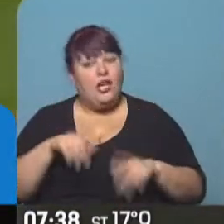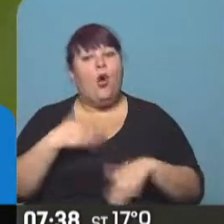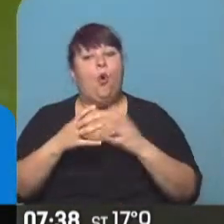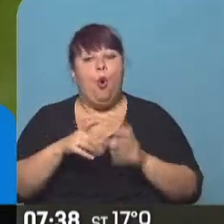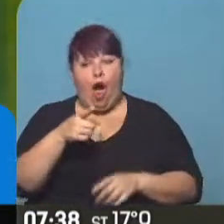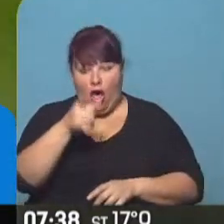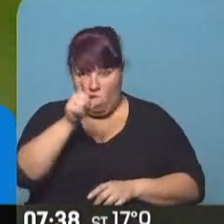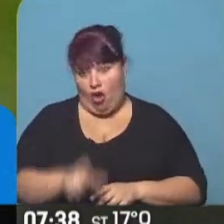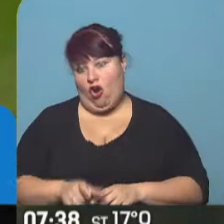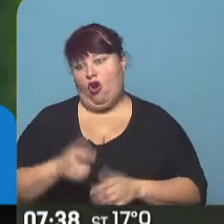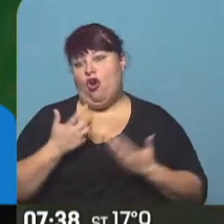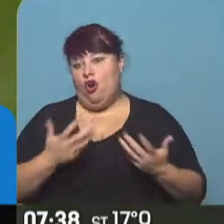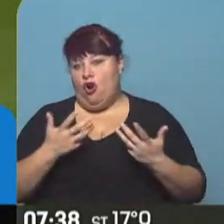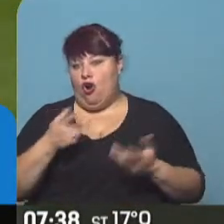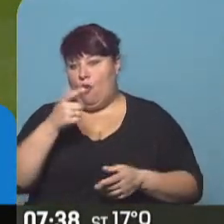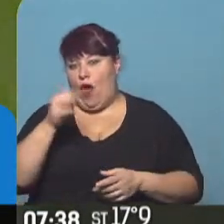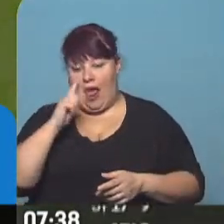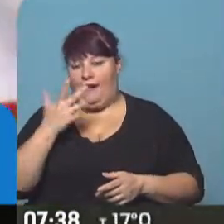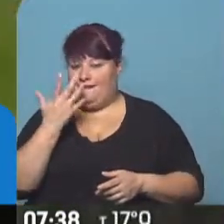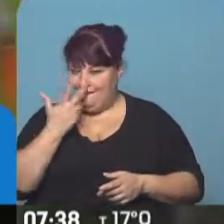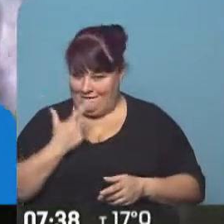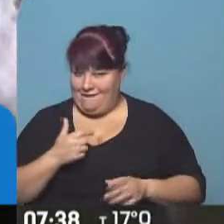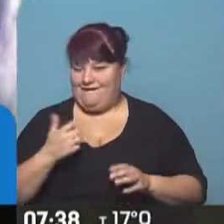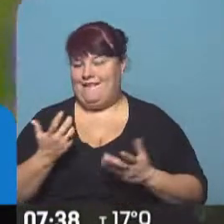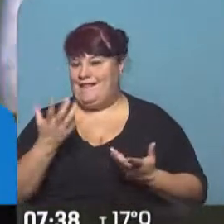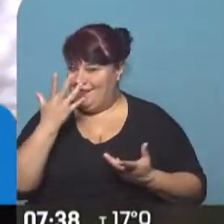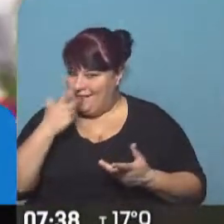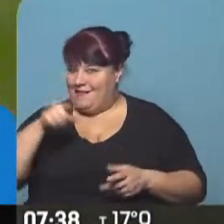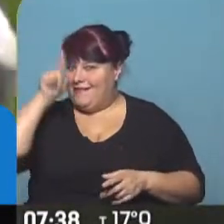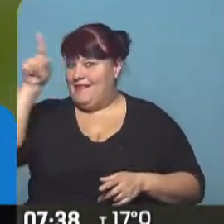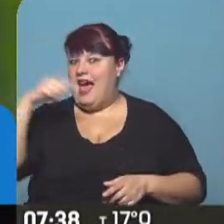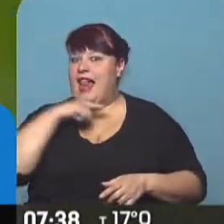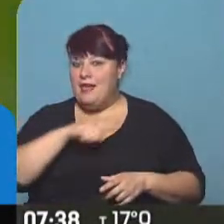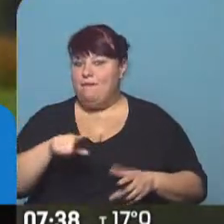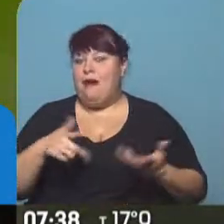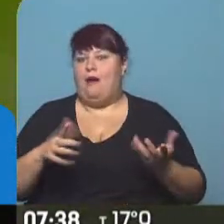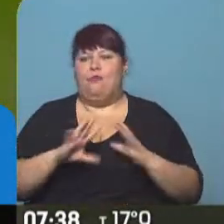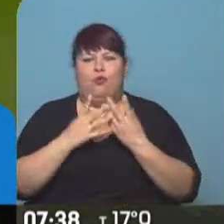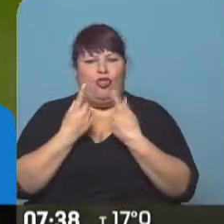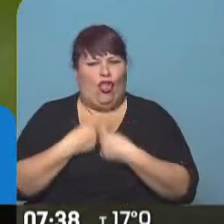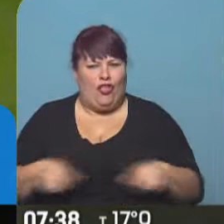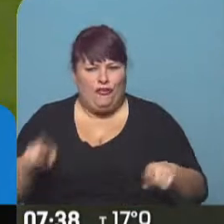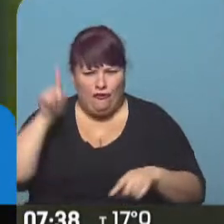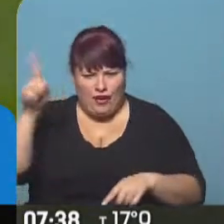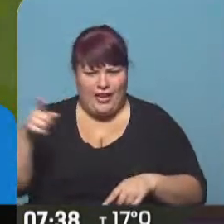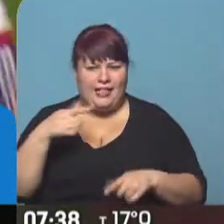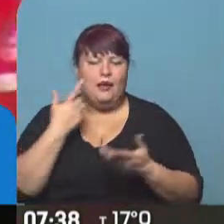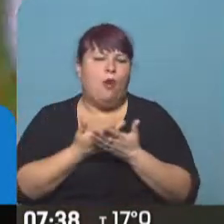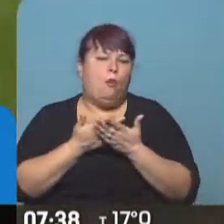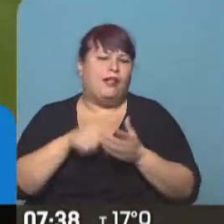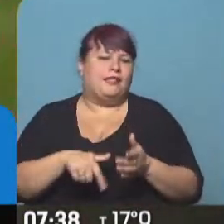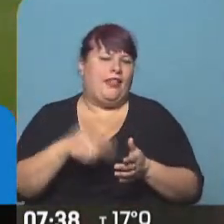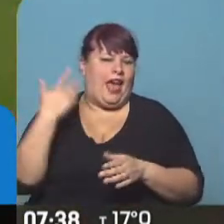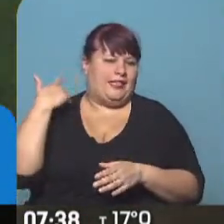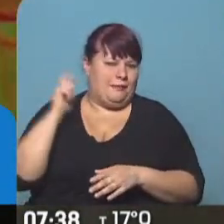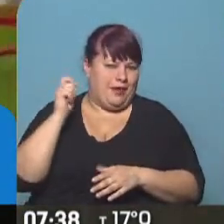futbolista obviamente lo seduce o le seduce el hecho de jugar en Alemania, en un mundo que es totalmente distinto a la propuesta que, por ejemplo, hace meses